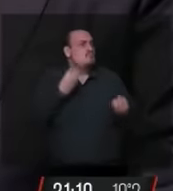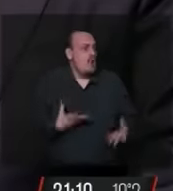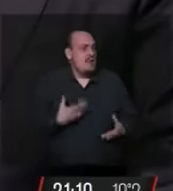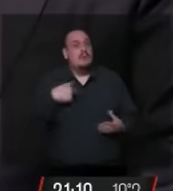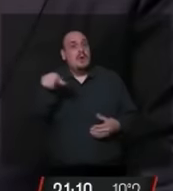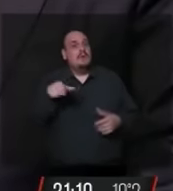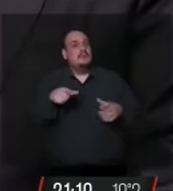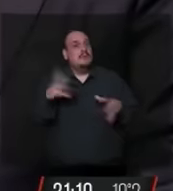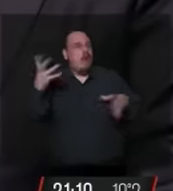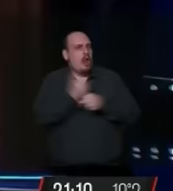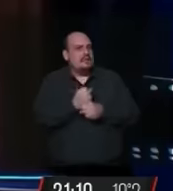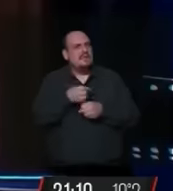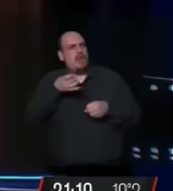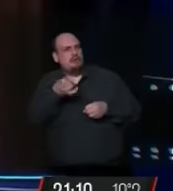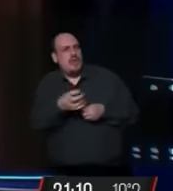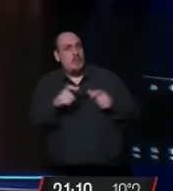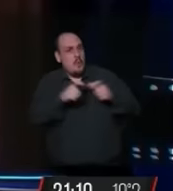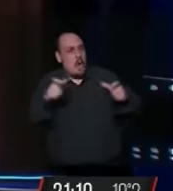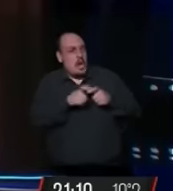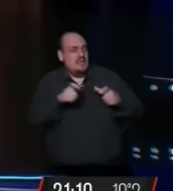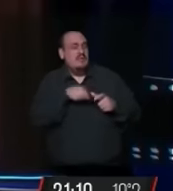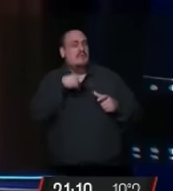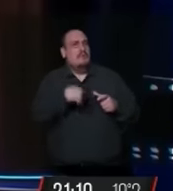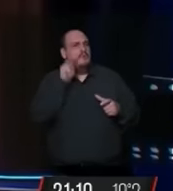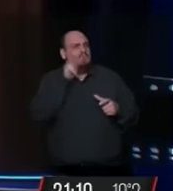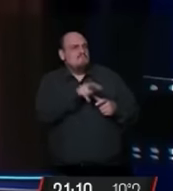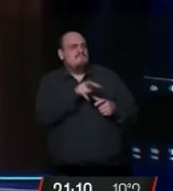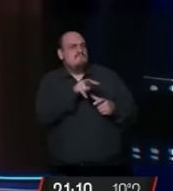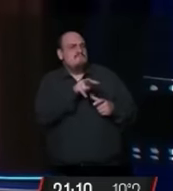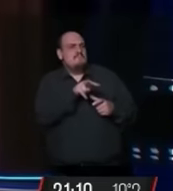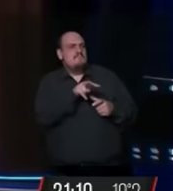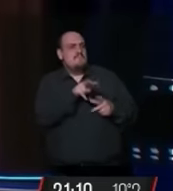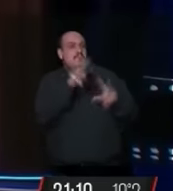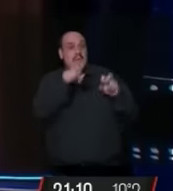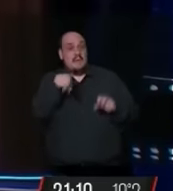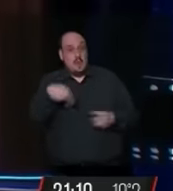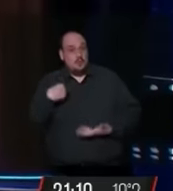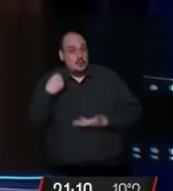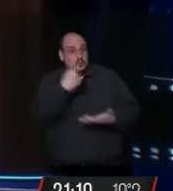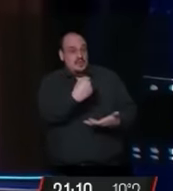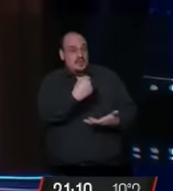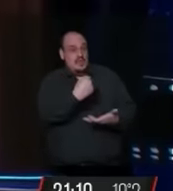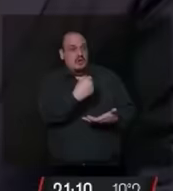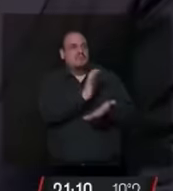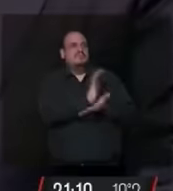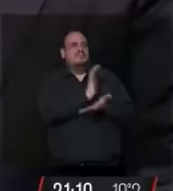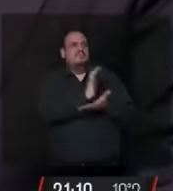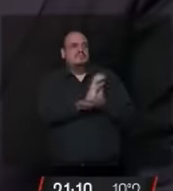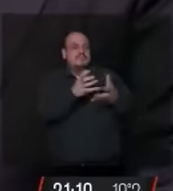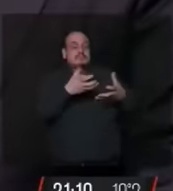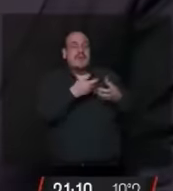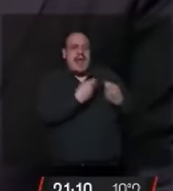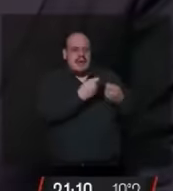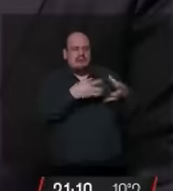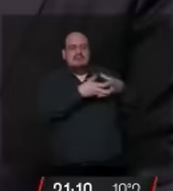el boleto, ¿sí? Si vos agarrás, ¿sí? Y te fijás, dado lo que cubre hoy, cubre una sexta parte. Por lo